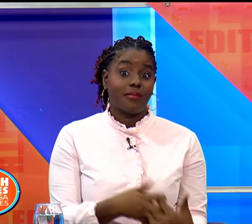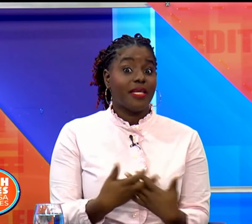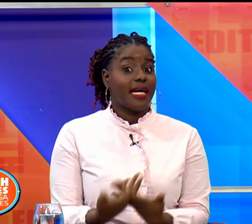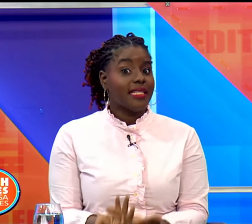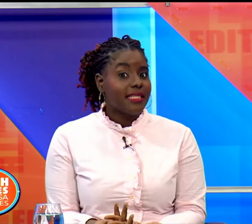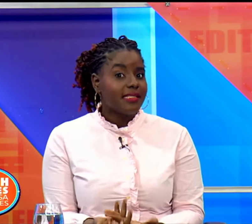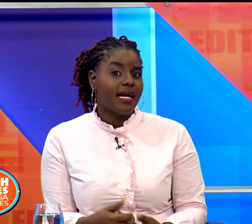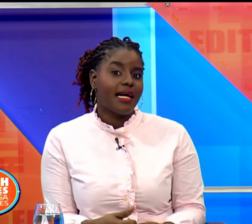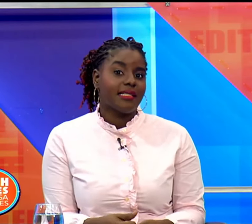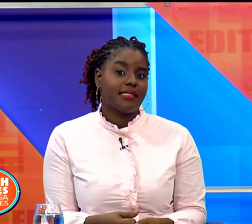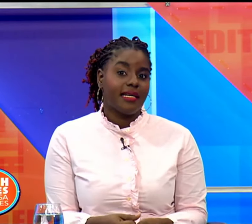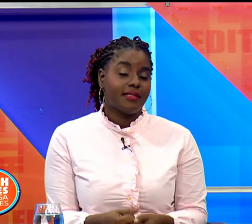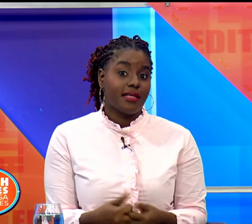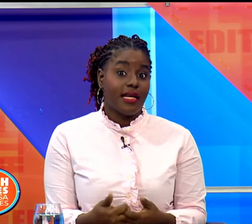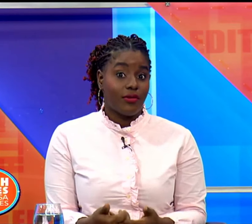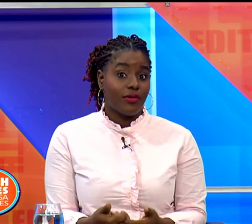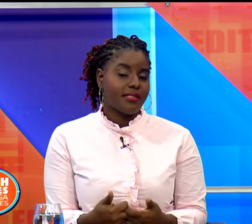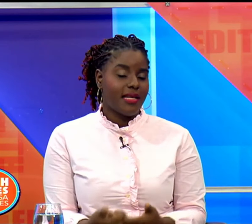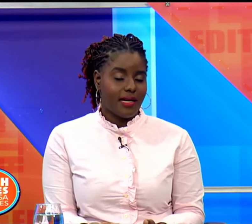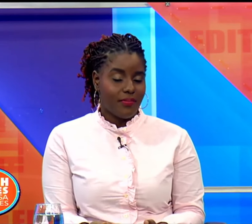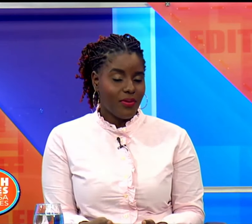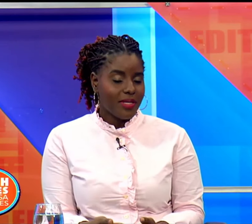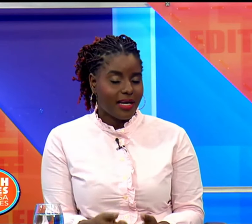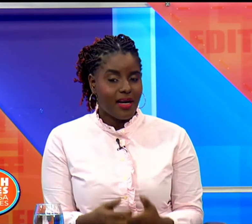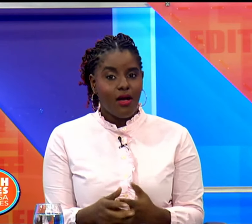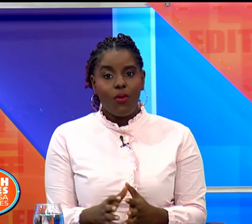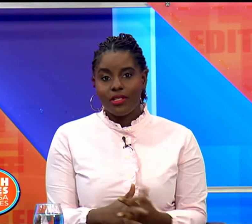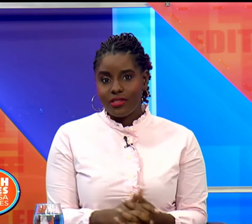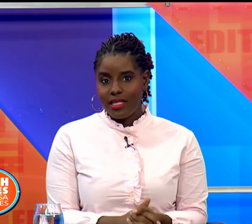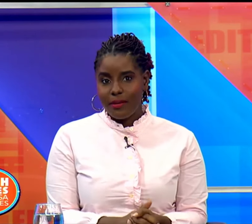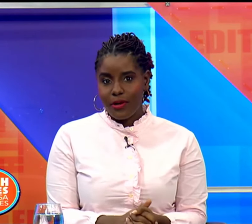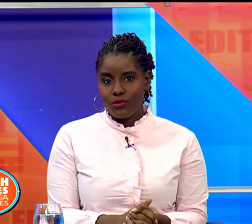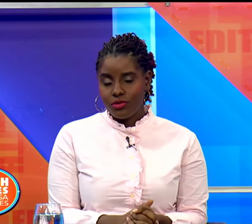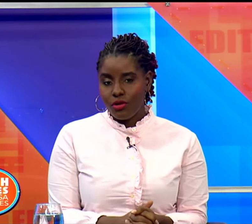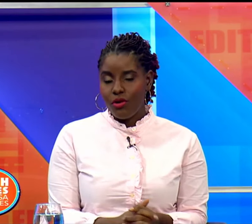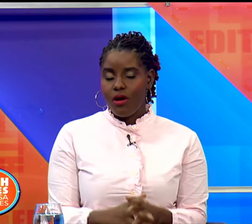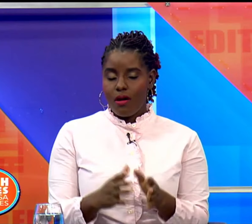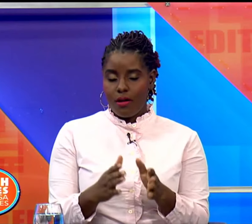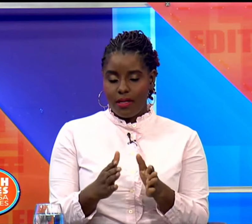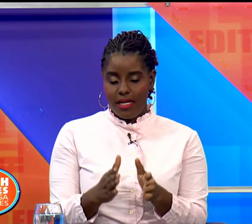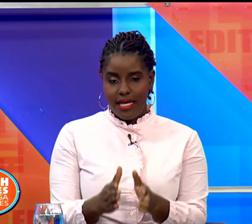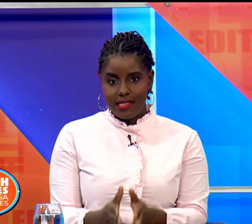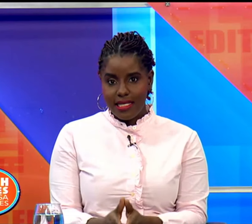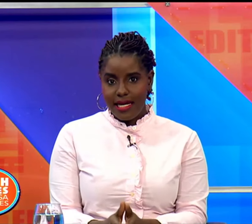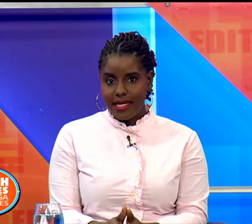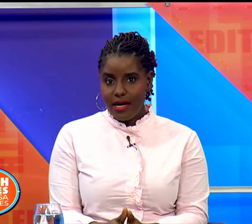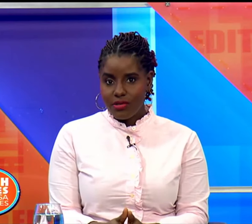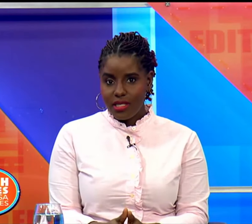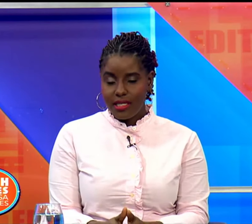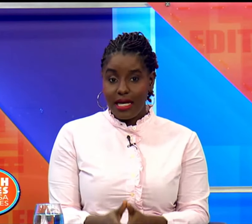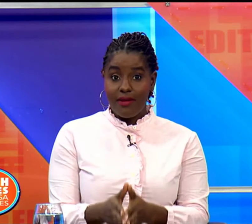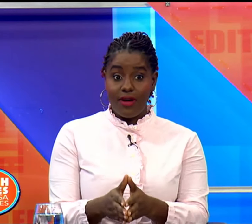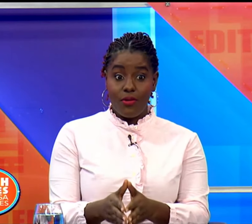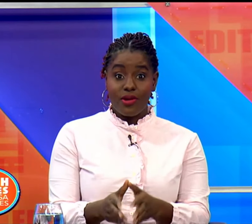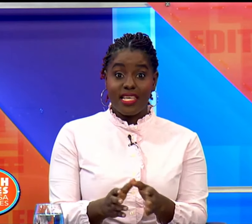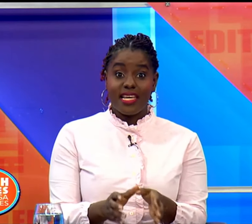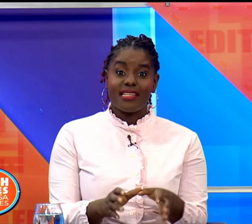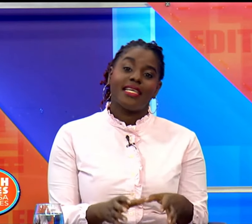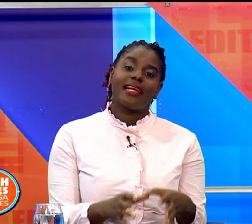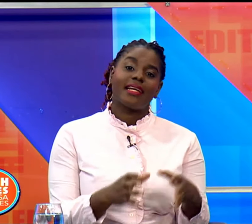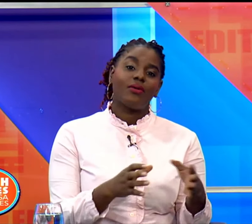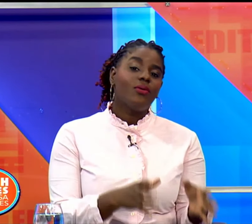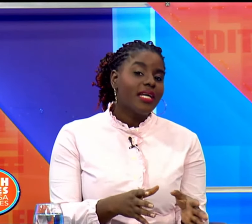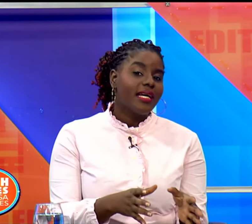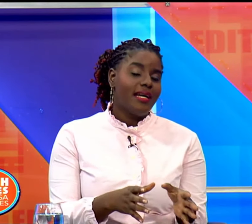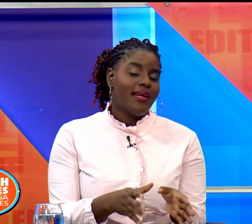los aspirantes a ser senadores de la República, cuando se le preguntó, ¿legislaría usted a favor de que